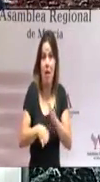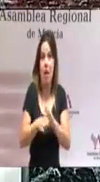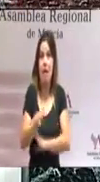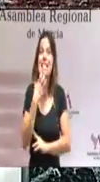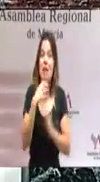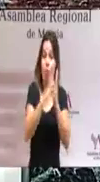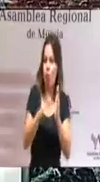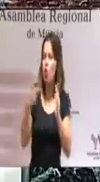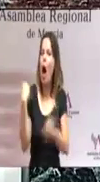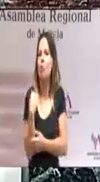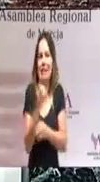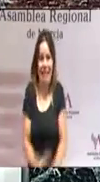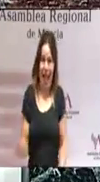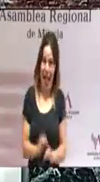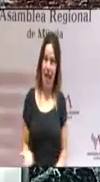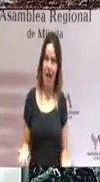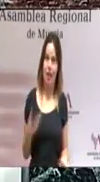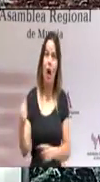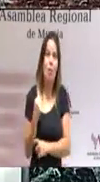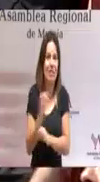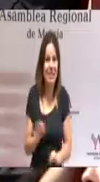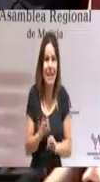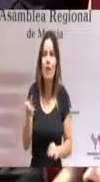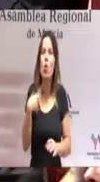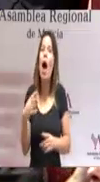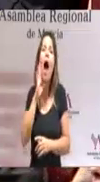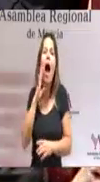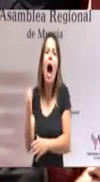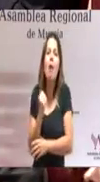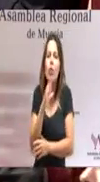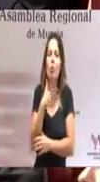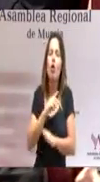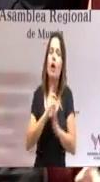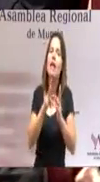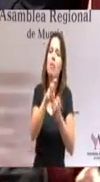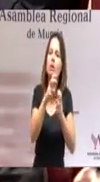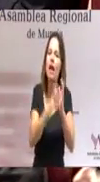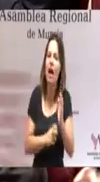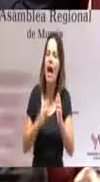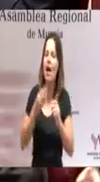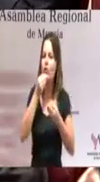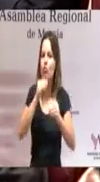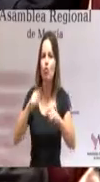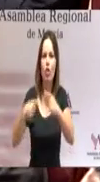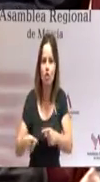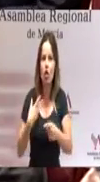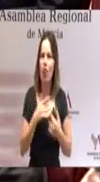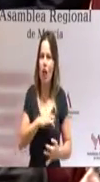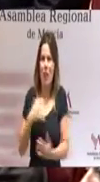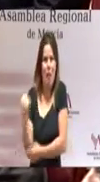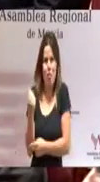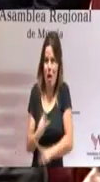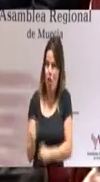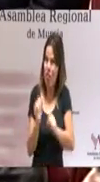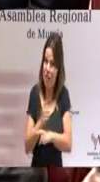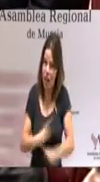impuestos, usted no la apoya. Usted no la apoya, usted no apoyó la bajada de impuestos de sucesiones y donaciones. No la ha apoyado, no la